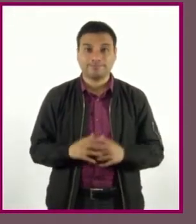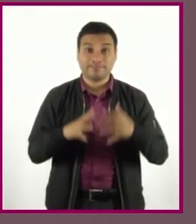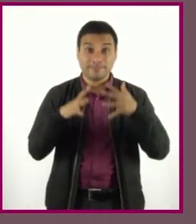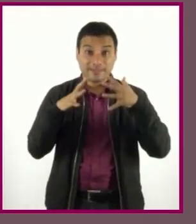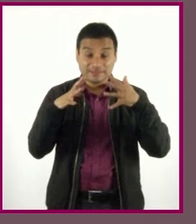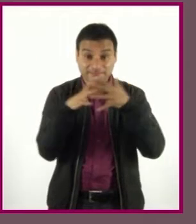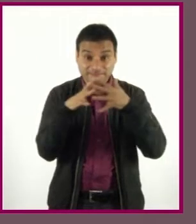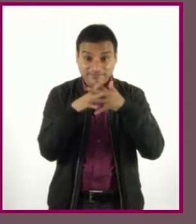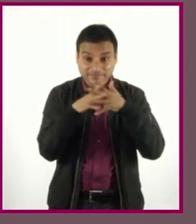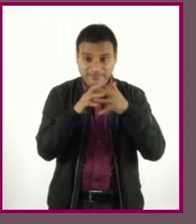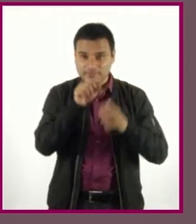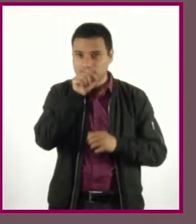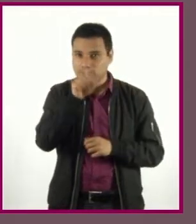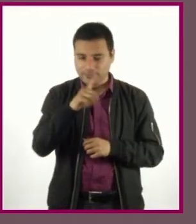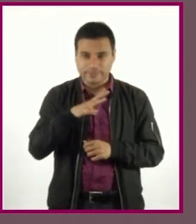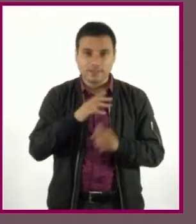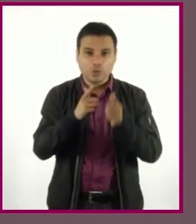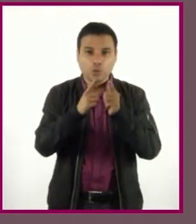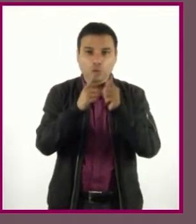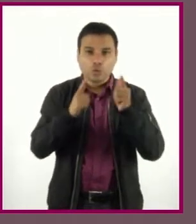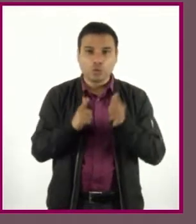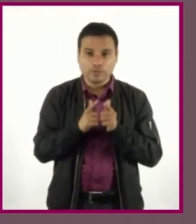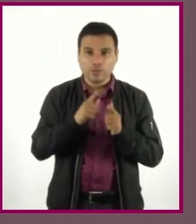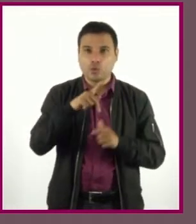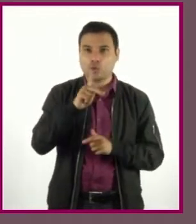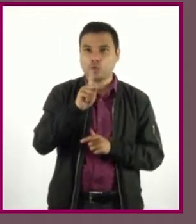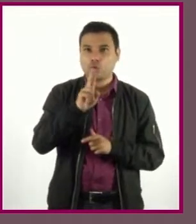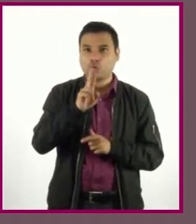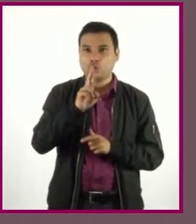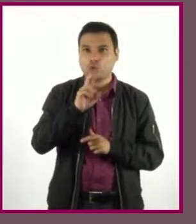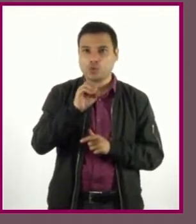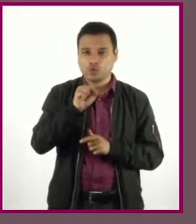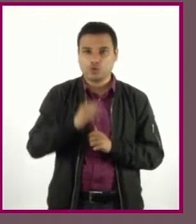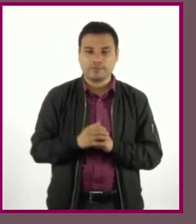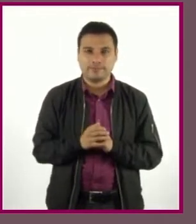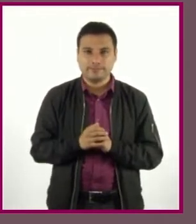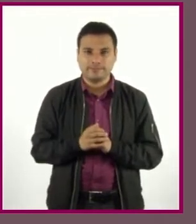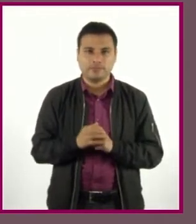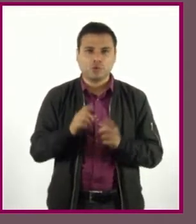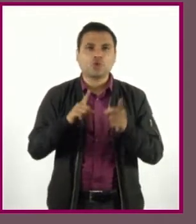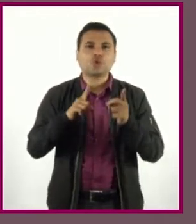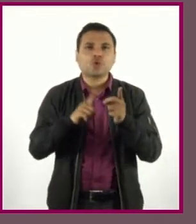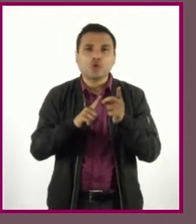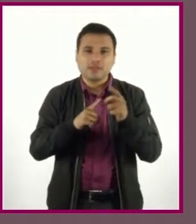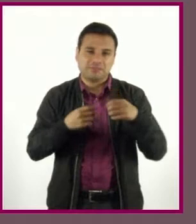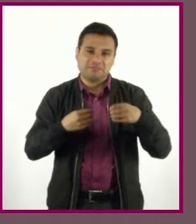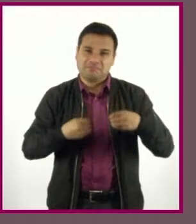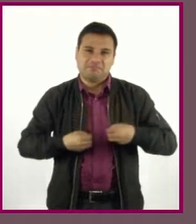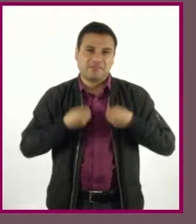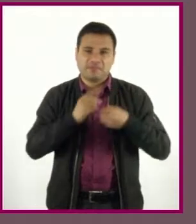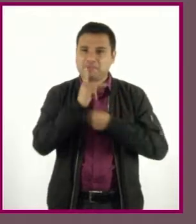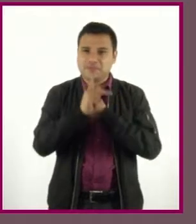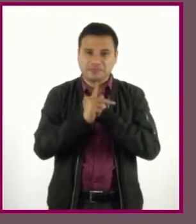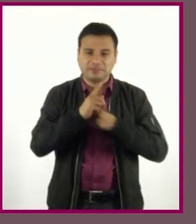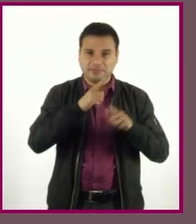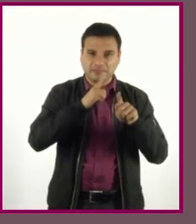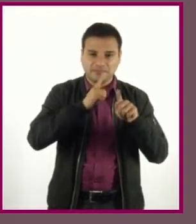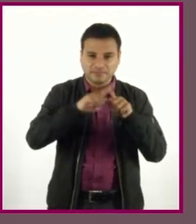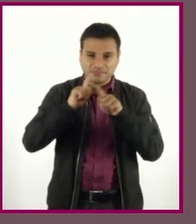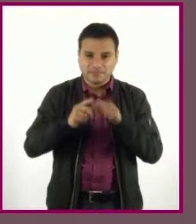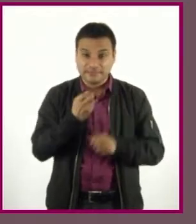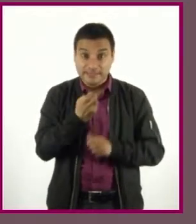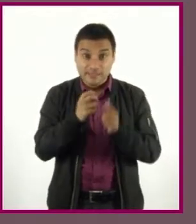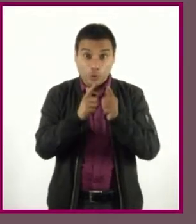está inmerso un grupo étnico llamado kurdo, quienes están distribuidos en diferentes países de la región. Este